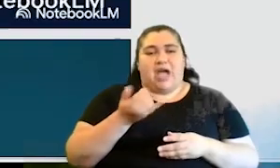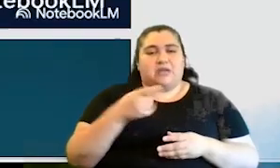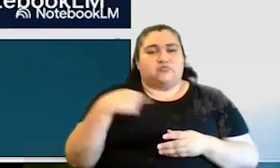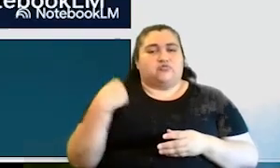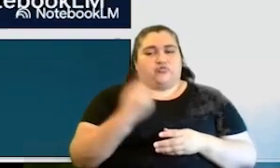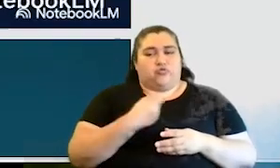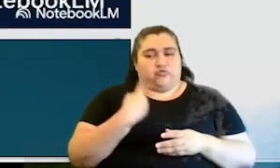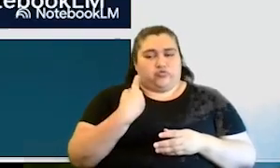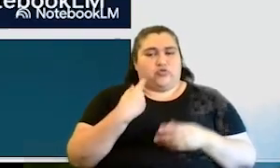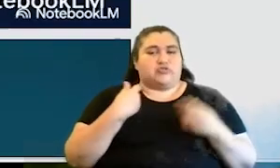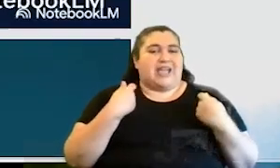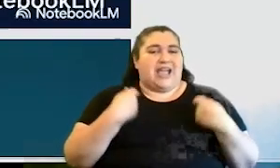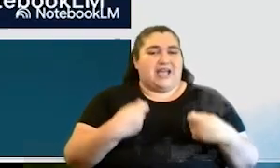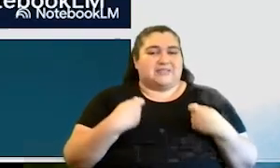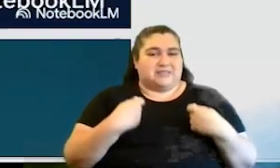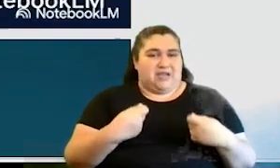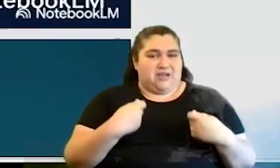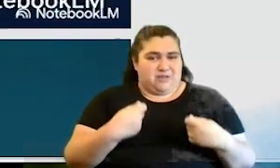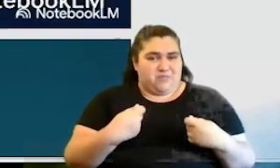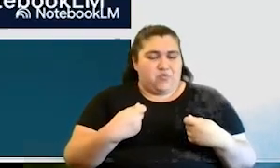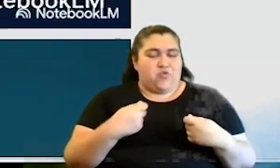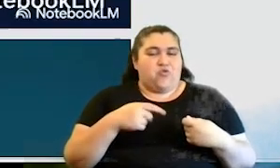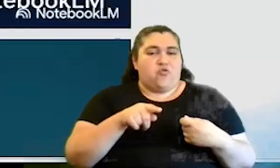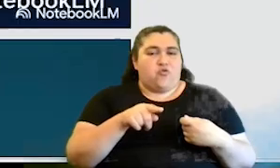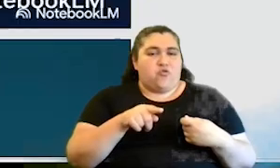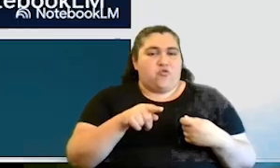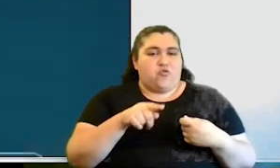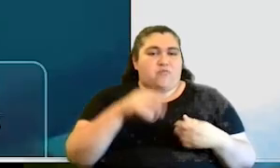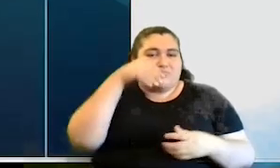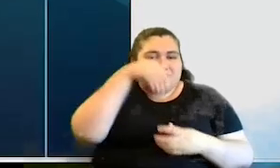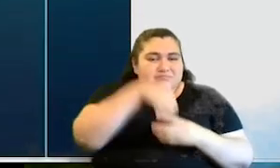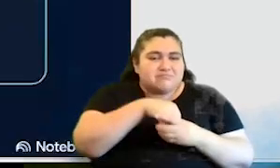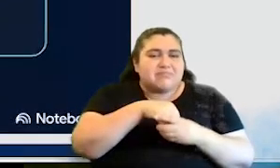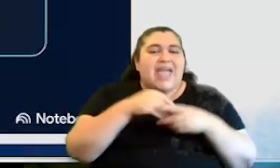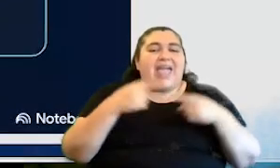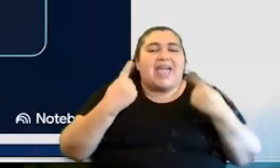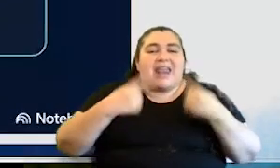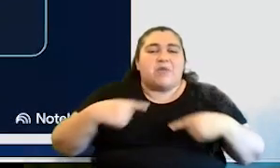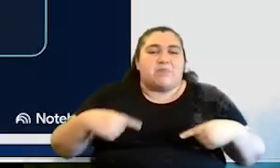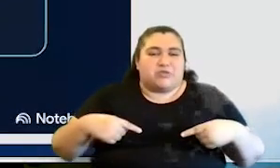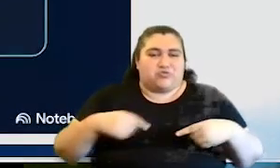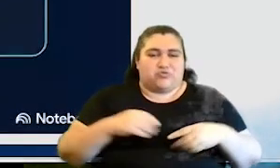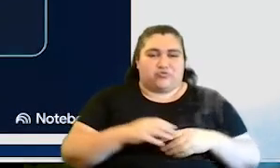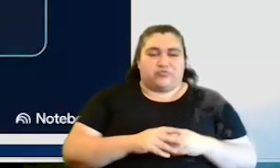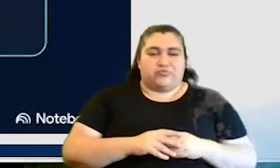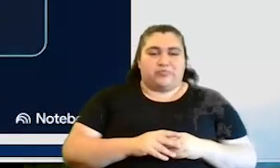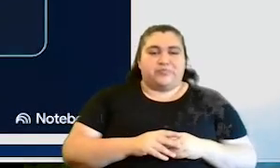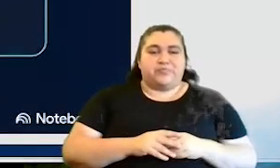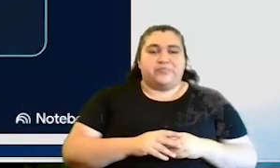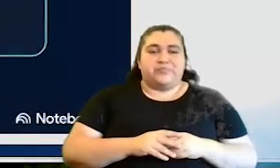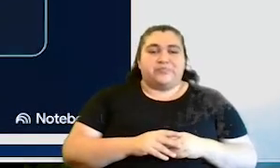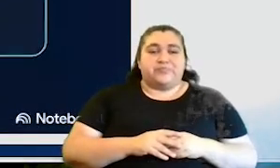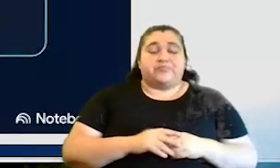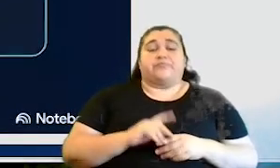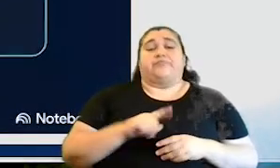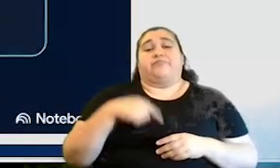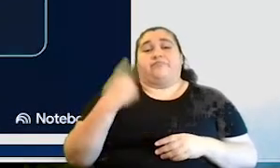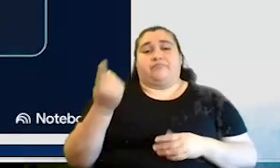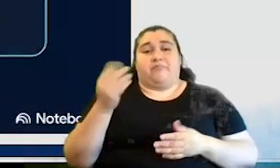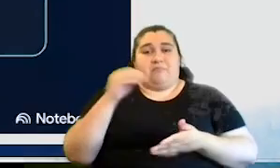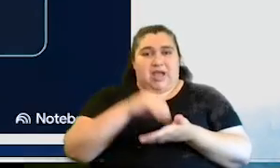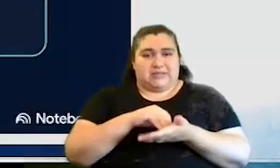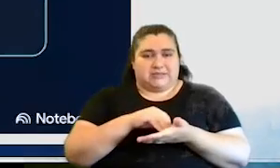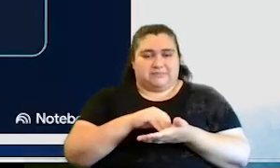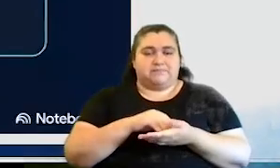nosotros gastamos como dentro de estos elementos como deducciones. Y acá también aparece